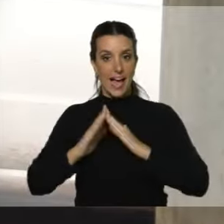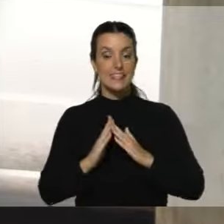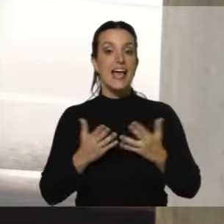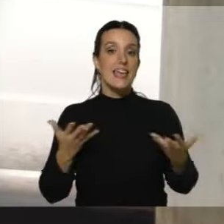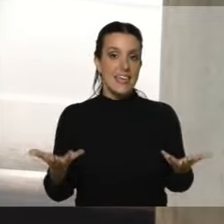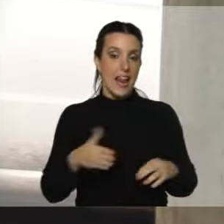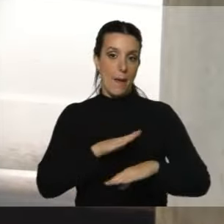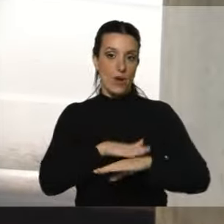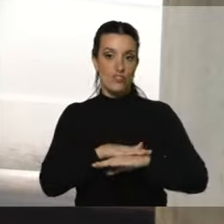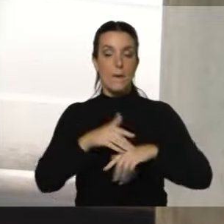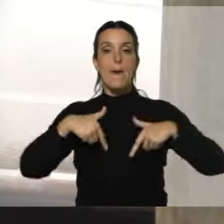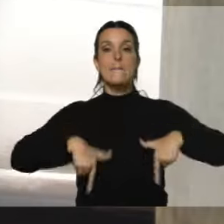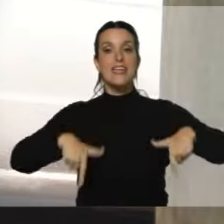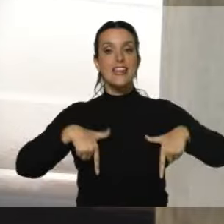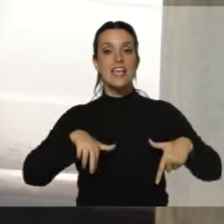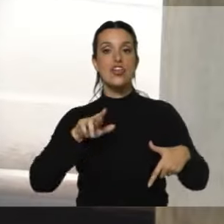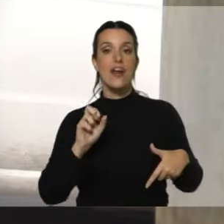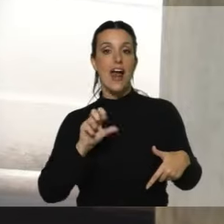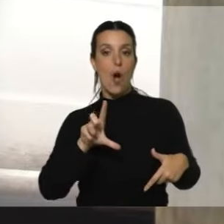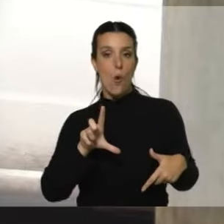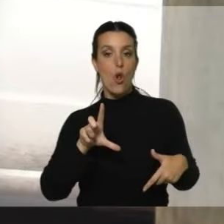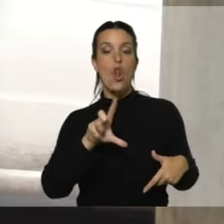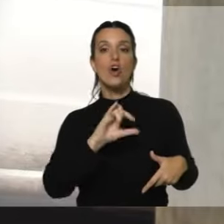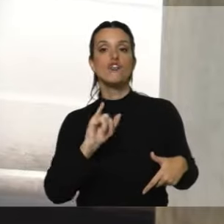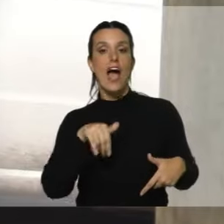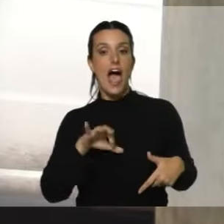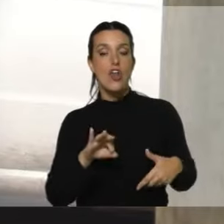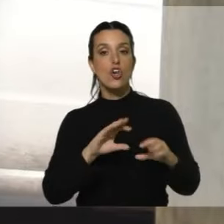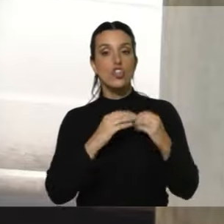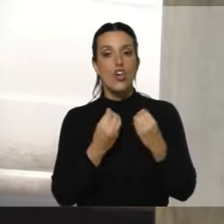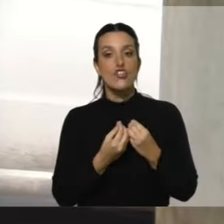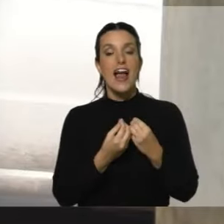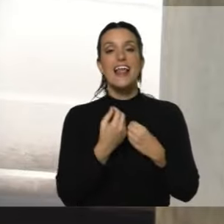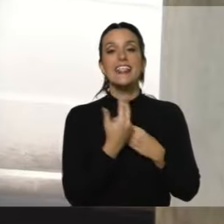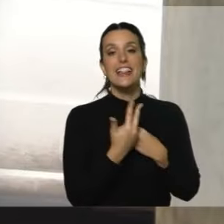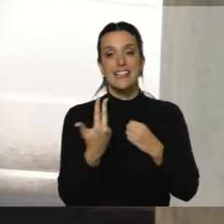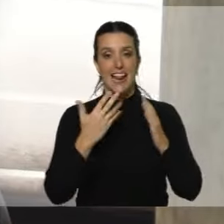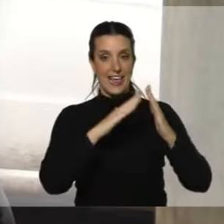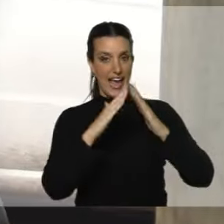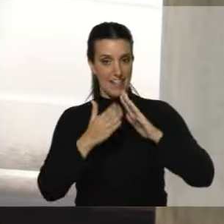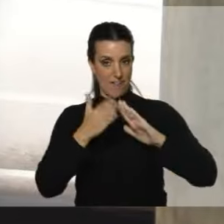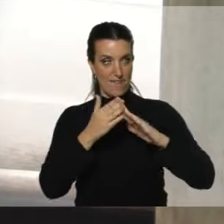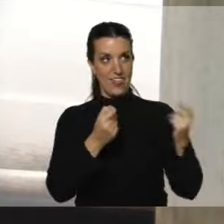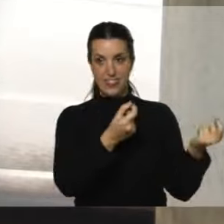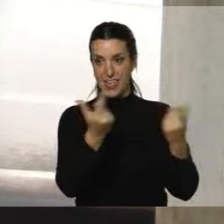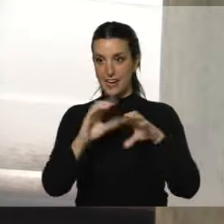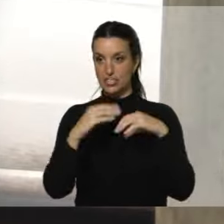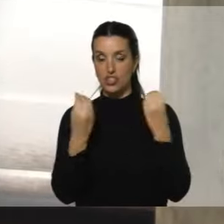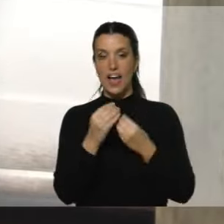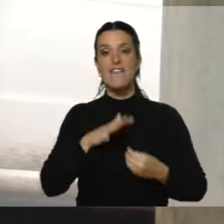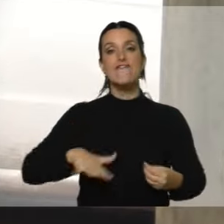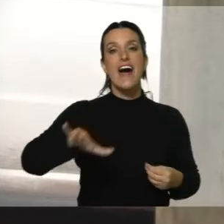a cargo del ministro Raúl Lozano en el marco de 33 soluciones habitacionales que integran este nuevo barrio